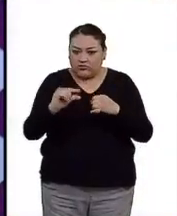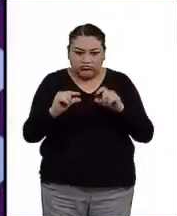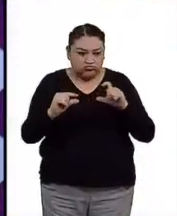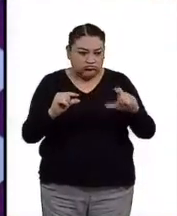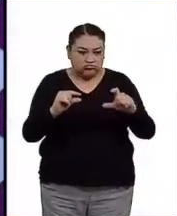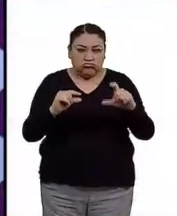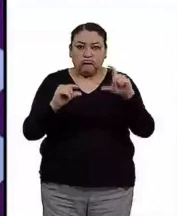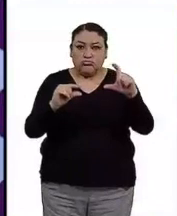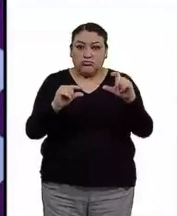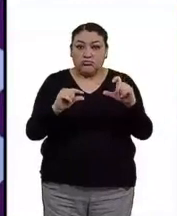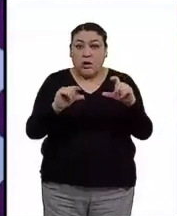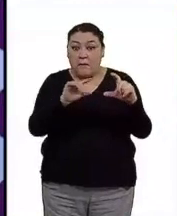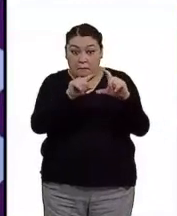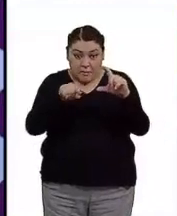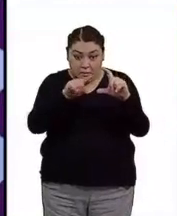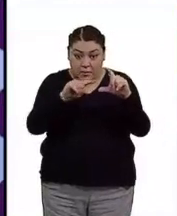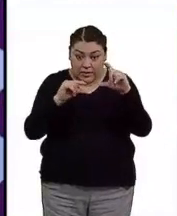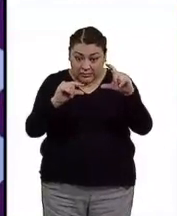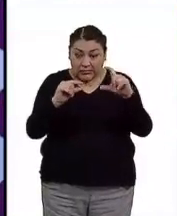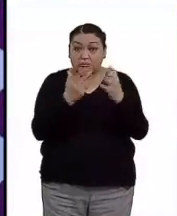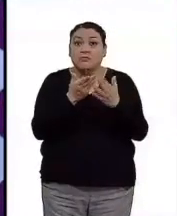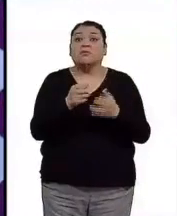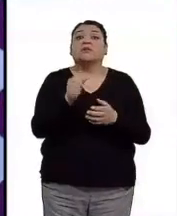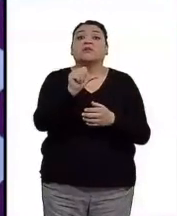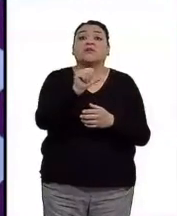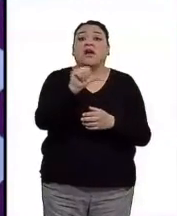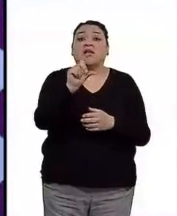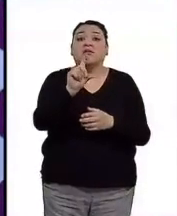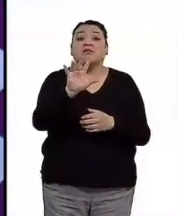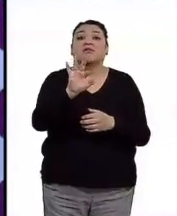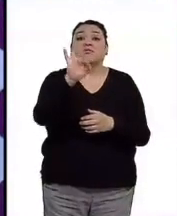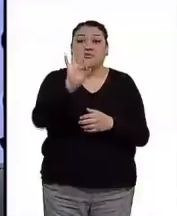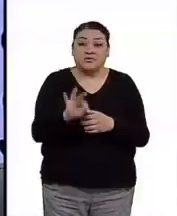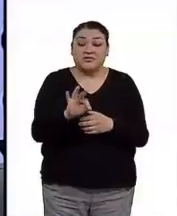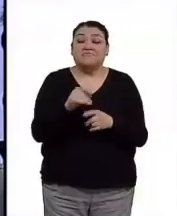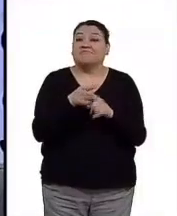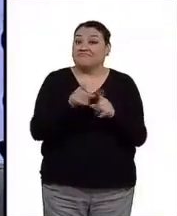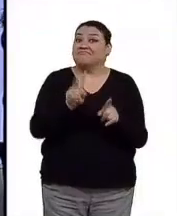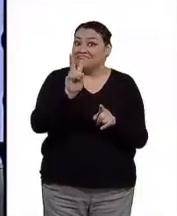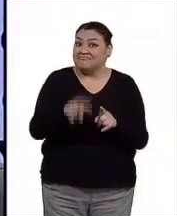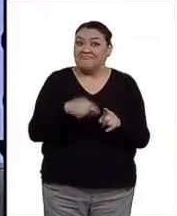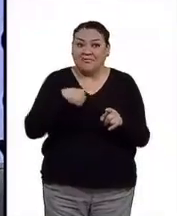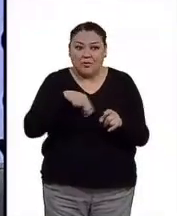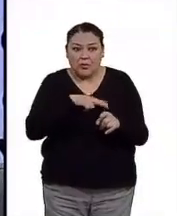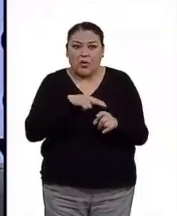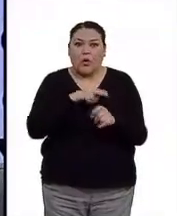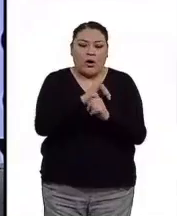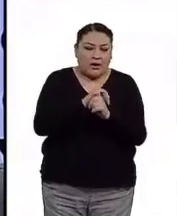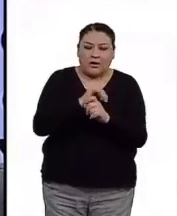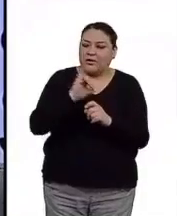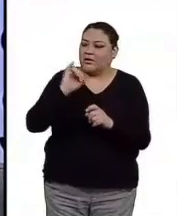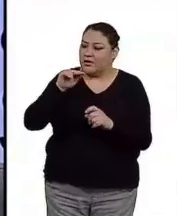entre el 16 y el 35% de diferencia, bueno, según distintos estudios, INEGI,